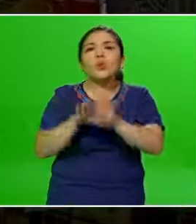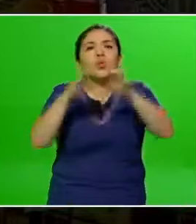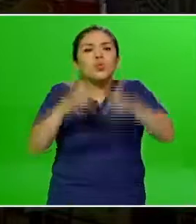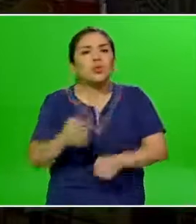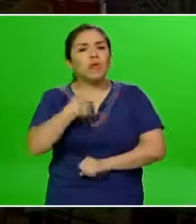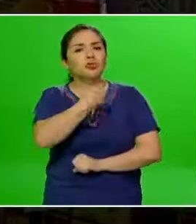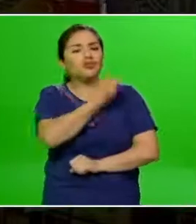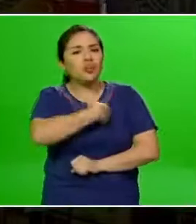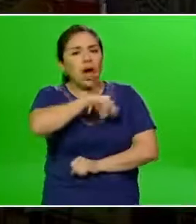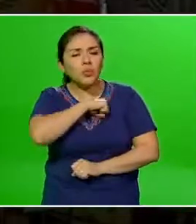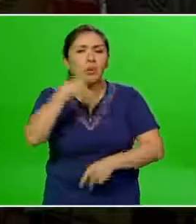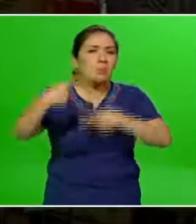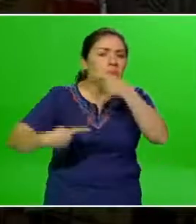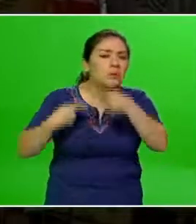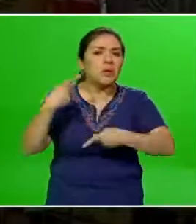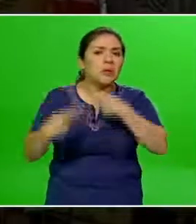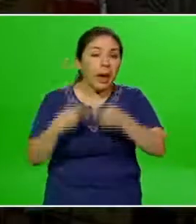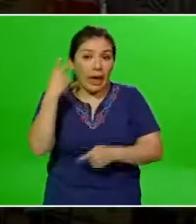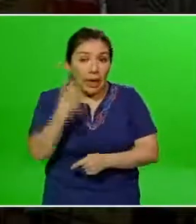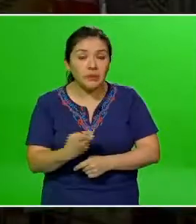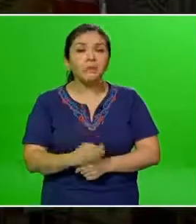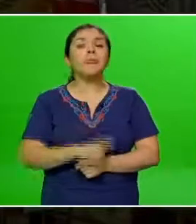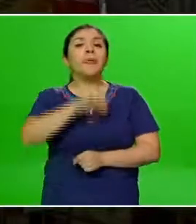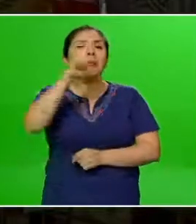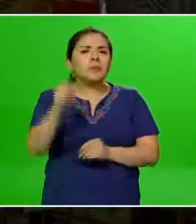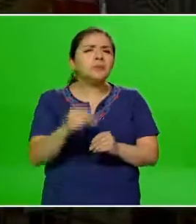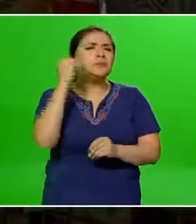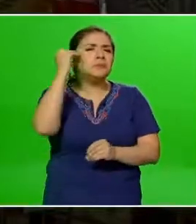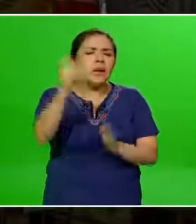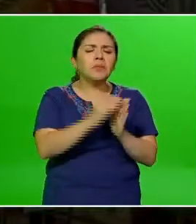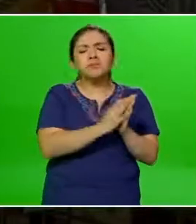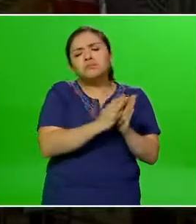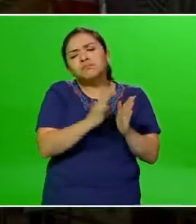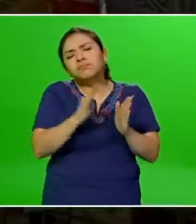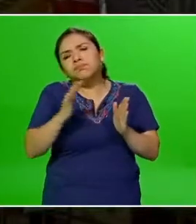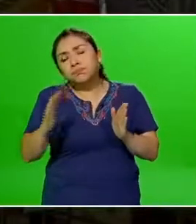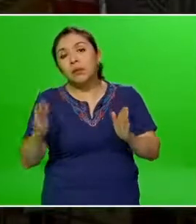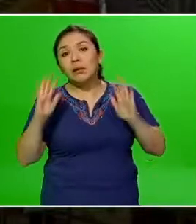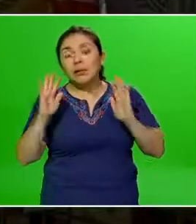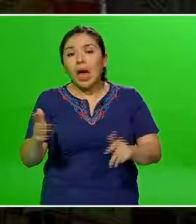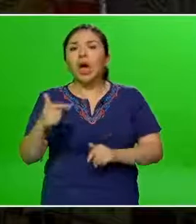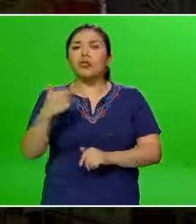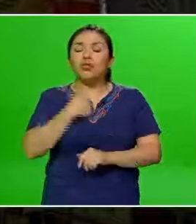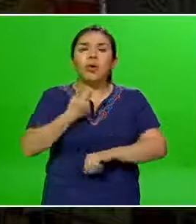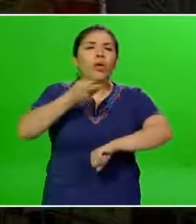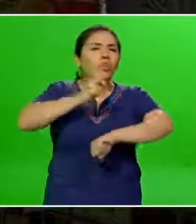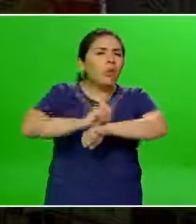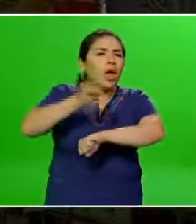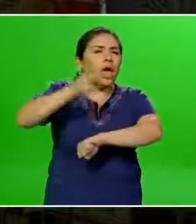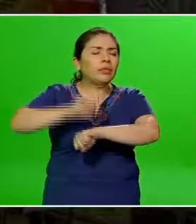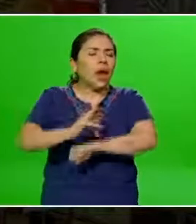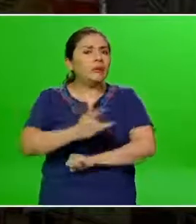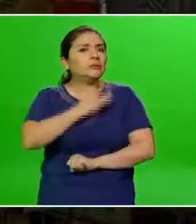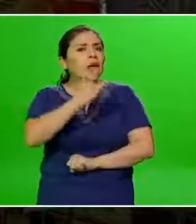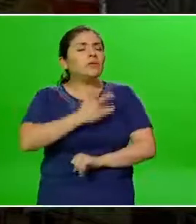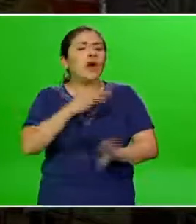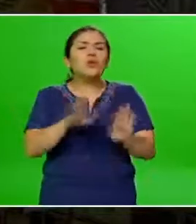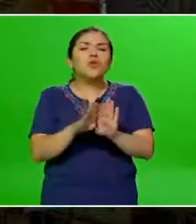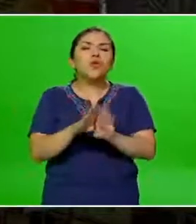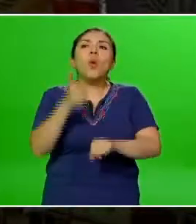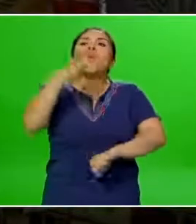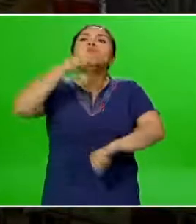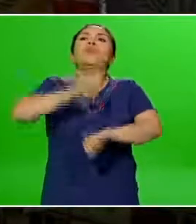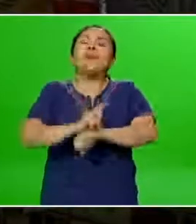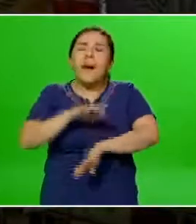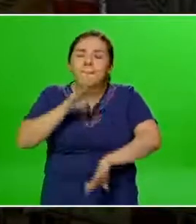salud. Y pues ya conforme pasó el tiempo, yo cada día que pasaba pues era un